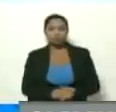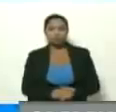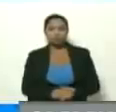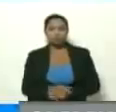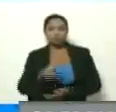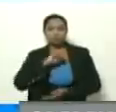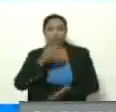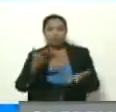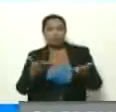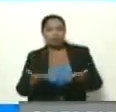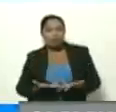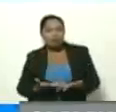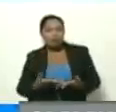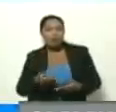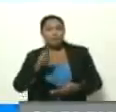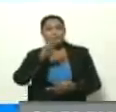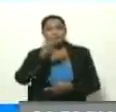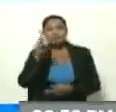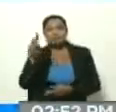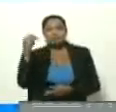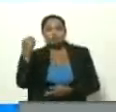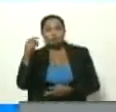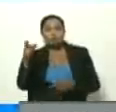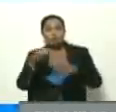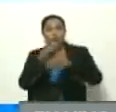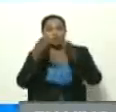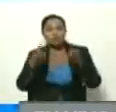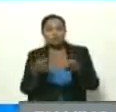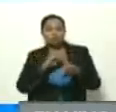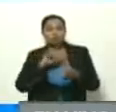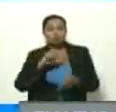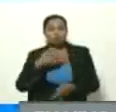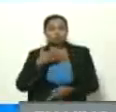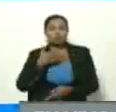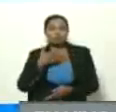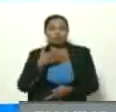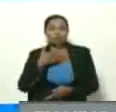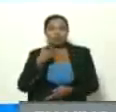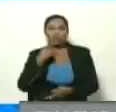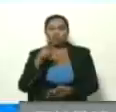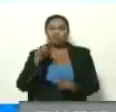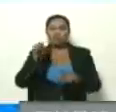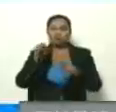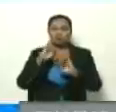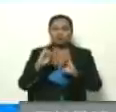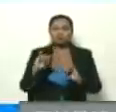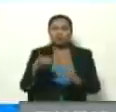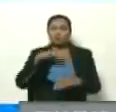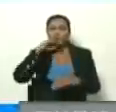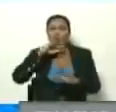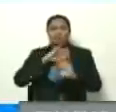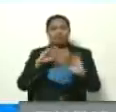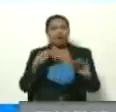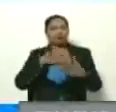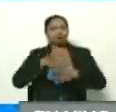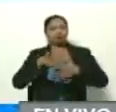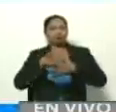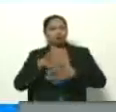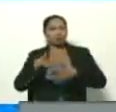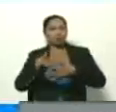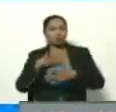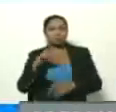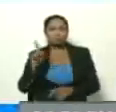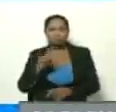Ganamos 21 gobernaciones, no nos sintamos con eso, que eso fue suficiente.